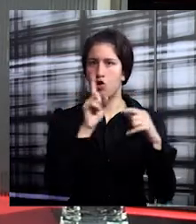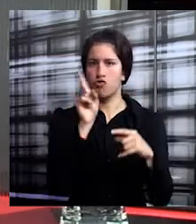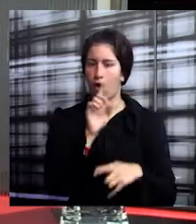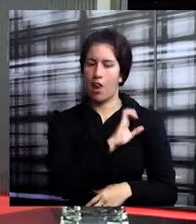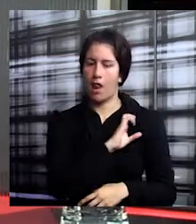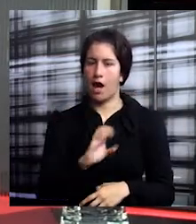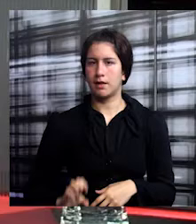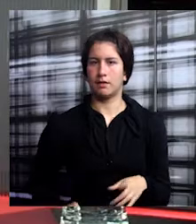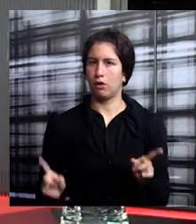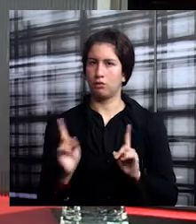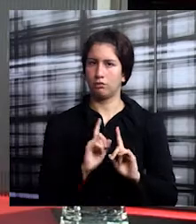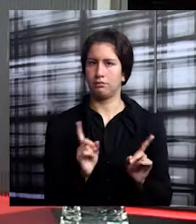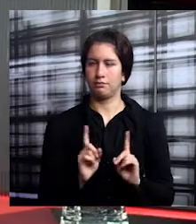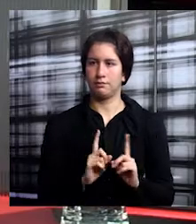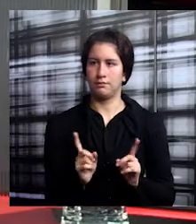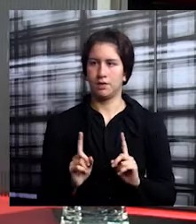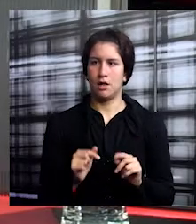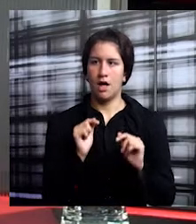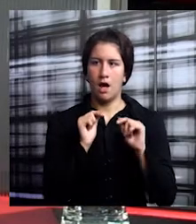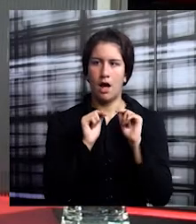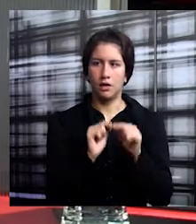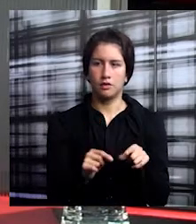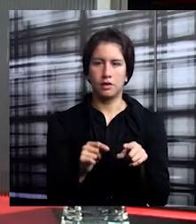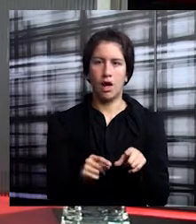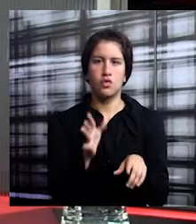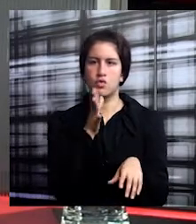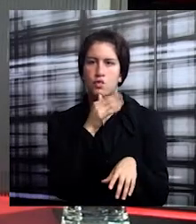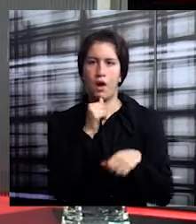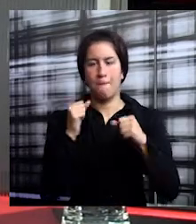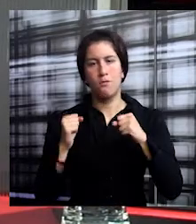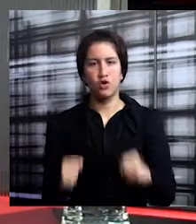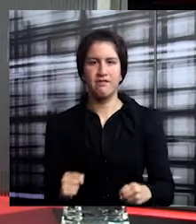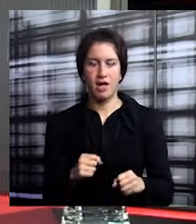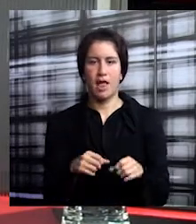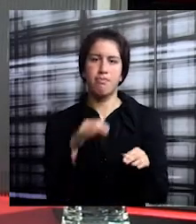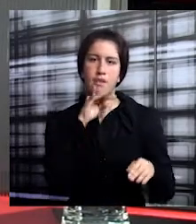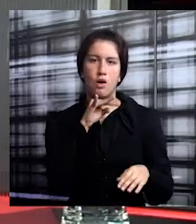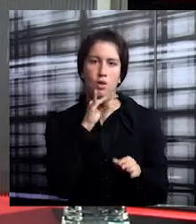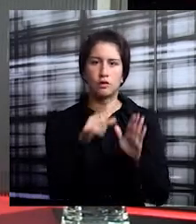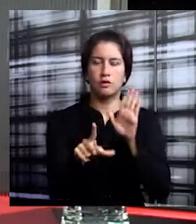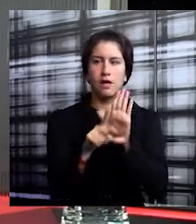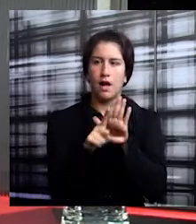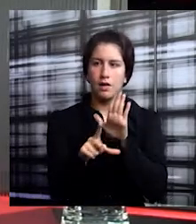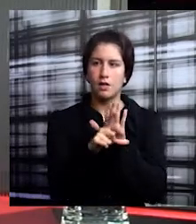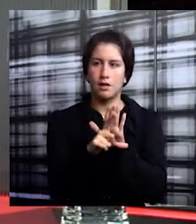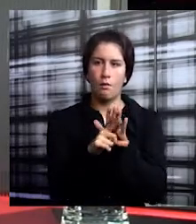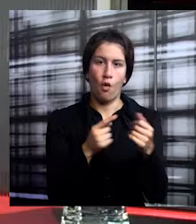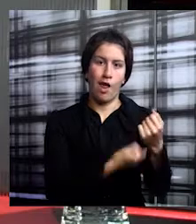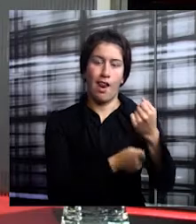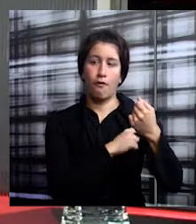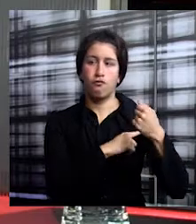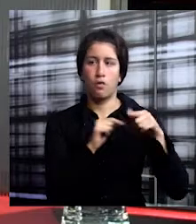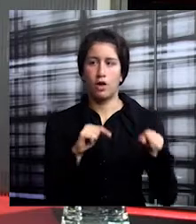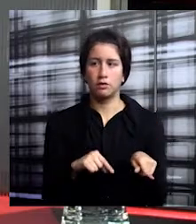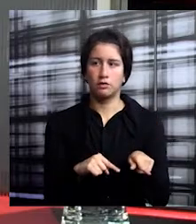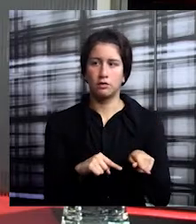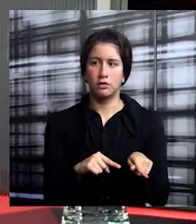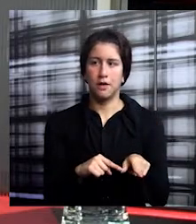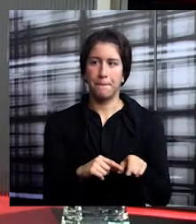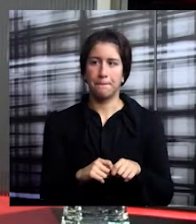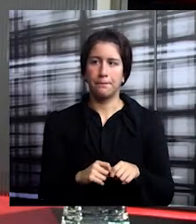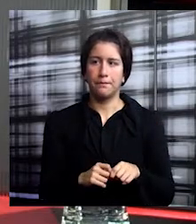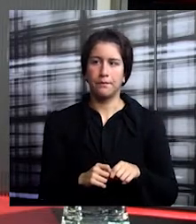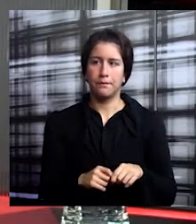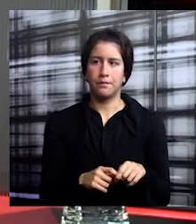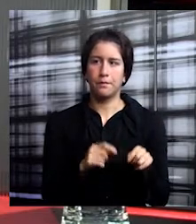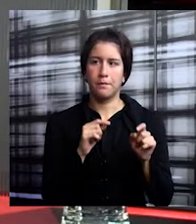ninguna posibilidad del uso legítimo de la fuerza, como sí la tiene, de acuerdo al Estado de Derecho, la policía o los detectives. Si esa persona